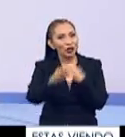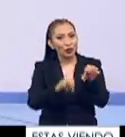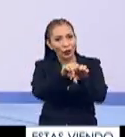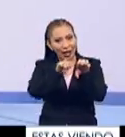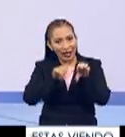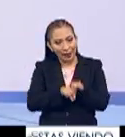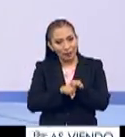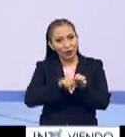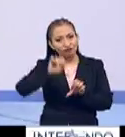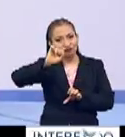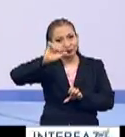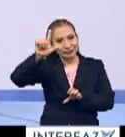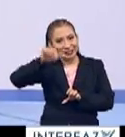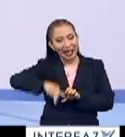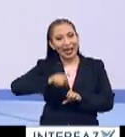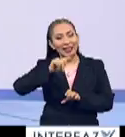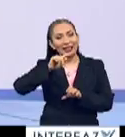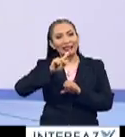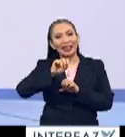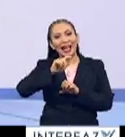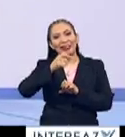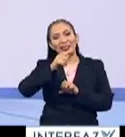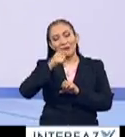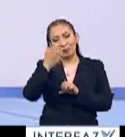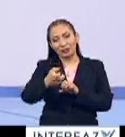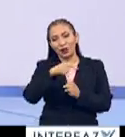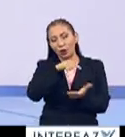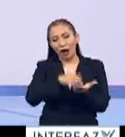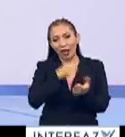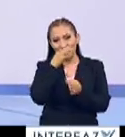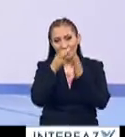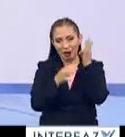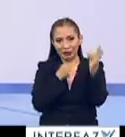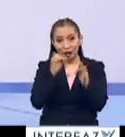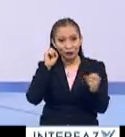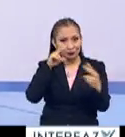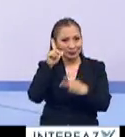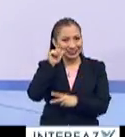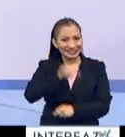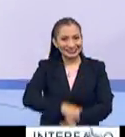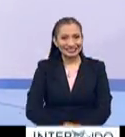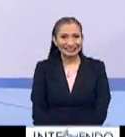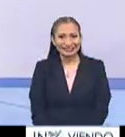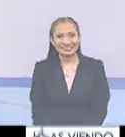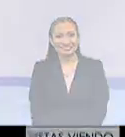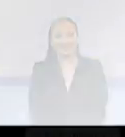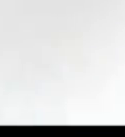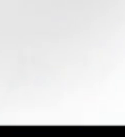el equipo de profesionales de Televisión Educativa por hacer este espacio informativo. Nos vemos mañana.